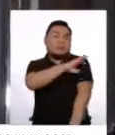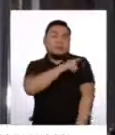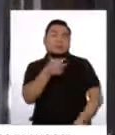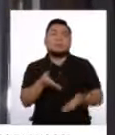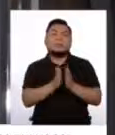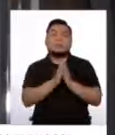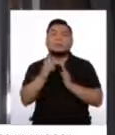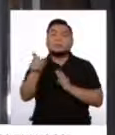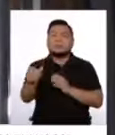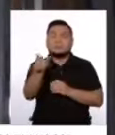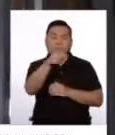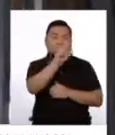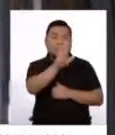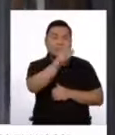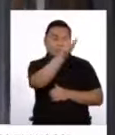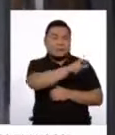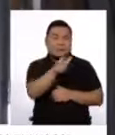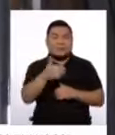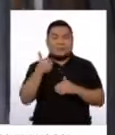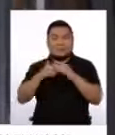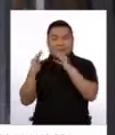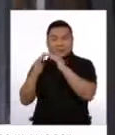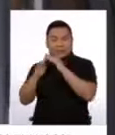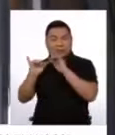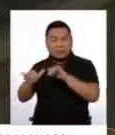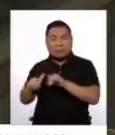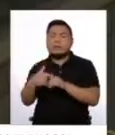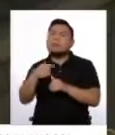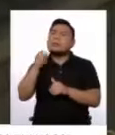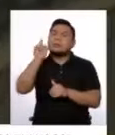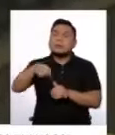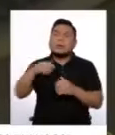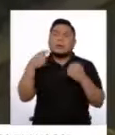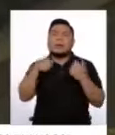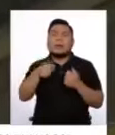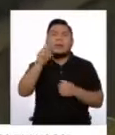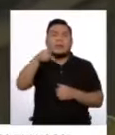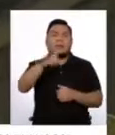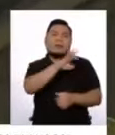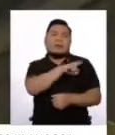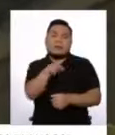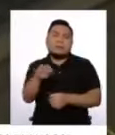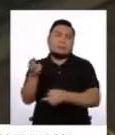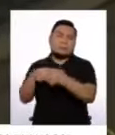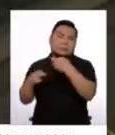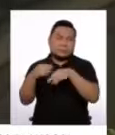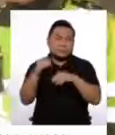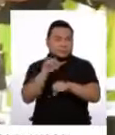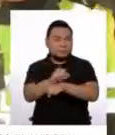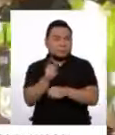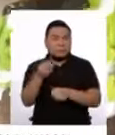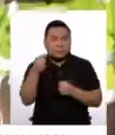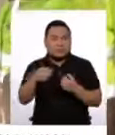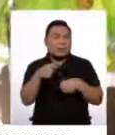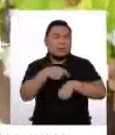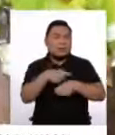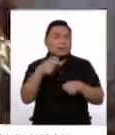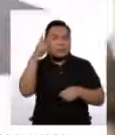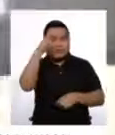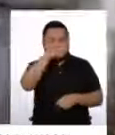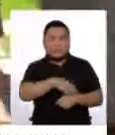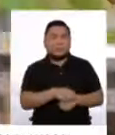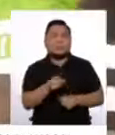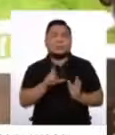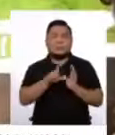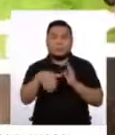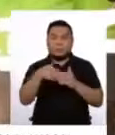los pedidos de las defensas de estas tres personas que hoy cumplen arresto domiciliario. Asimismo, dijo que dadas las circunstancias, se realizarán declaraciones